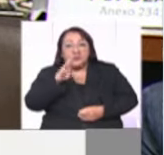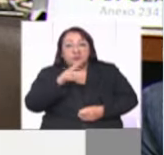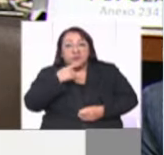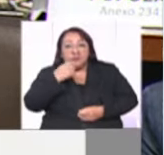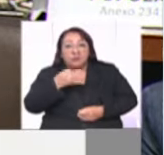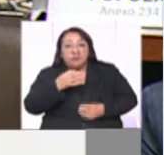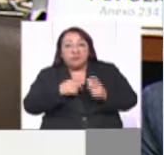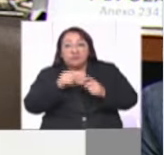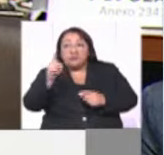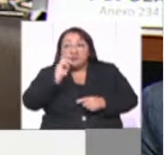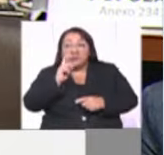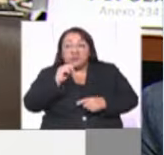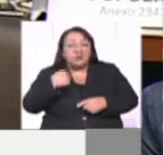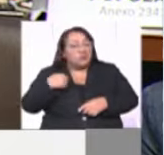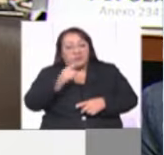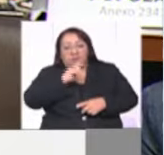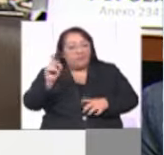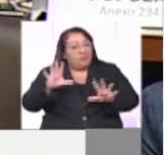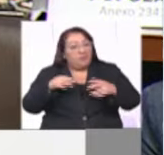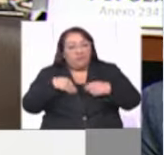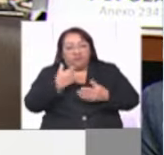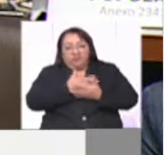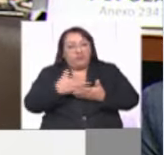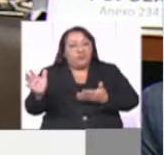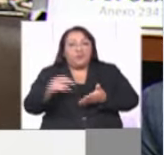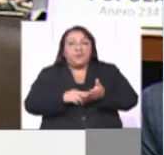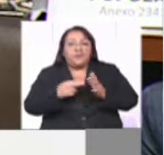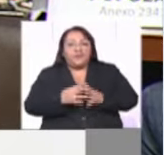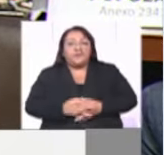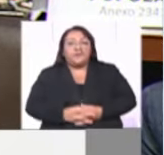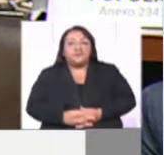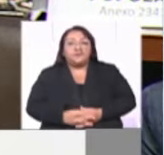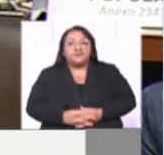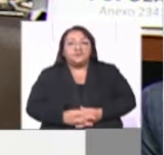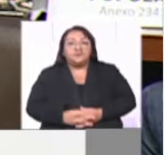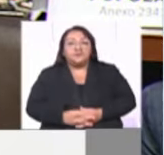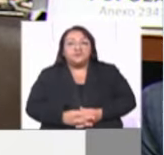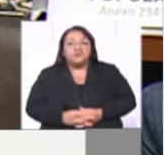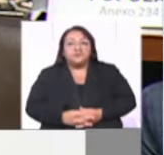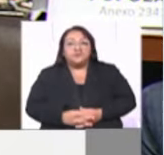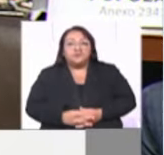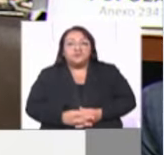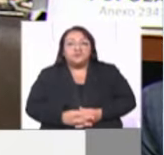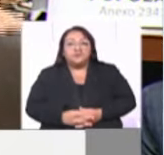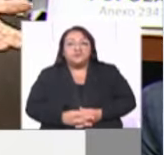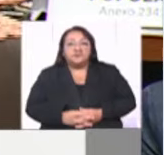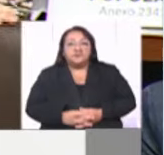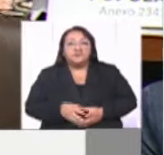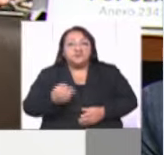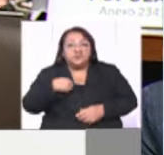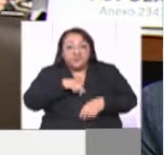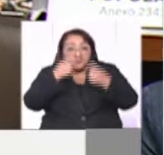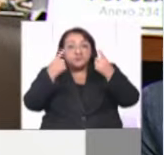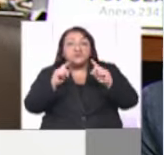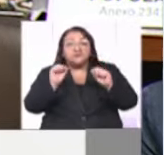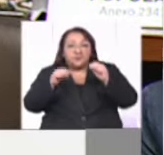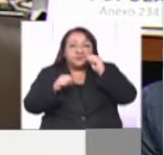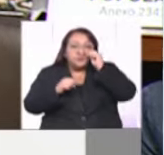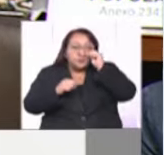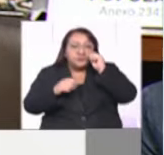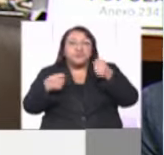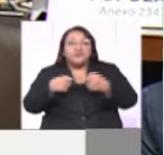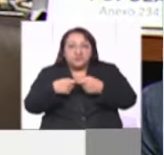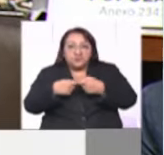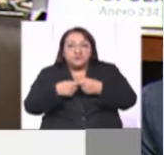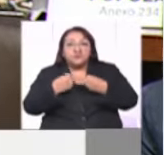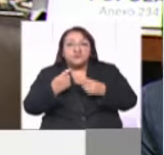entonces esas falacias y mentiras no pueden ser avaladas por nosotros como parlamentarios. Estamos de acuerdo con la virtualización, pero